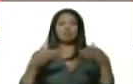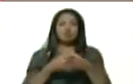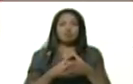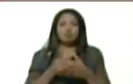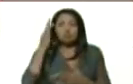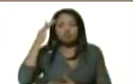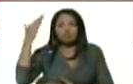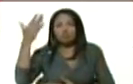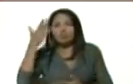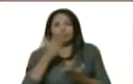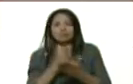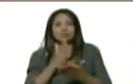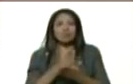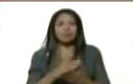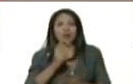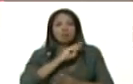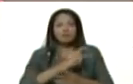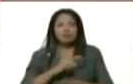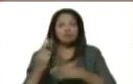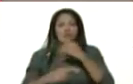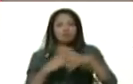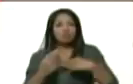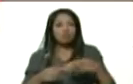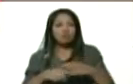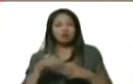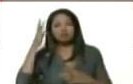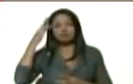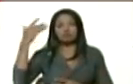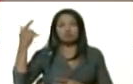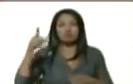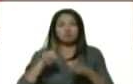soñó. Esta es la fuerza revolucionaria que él soñó.